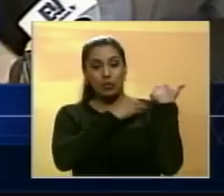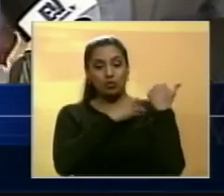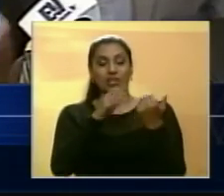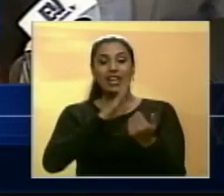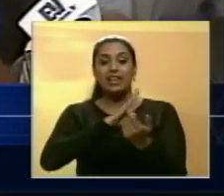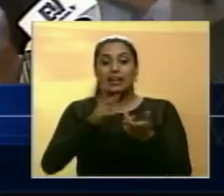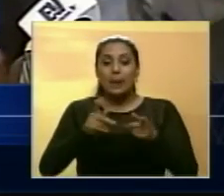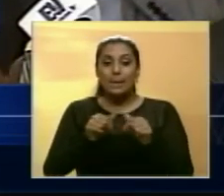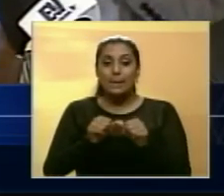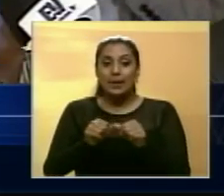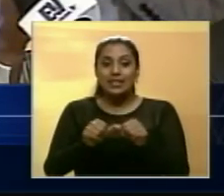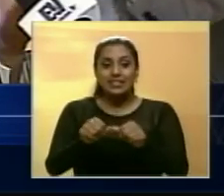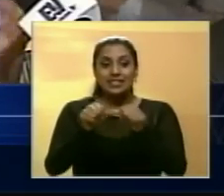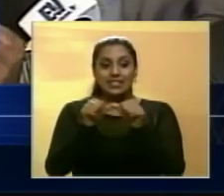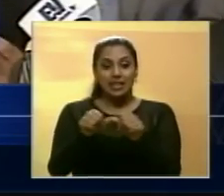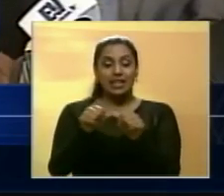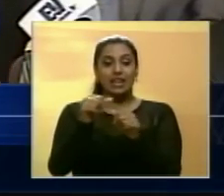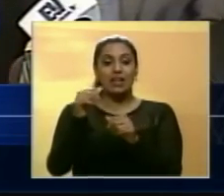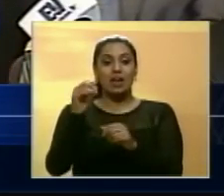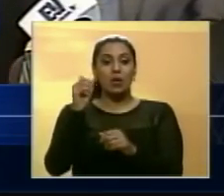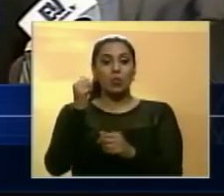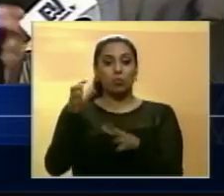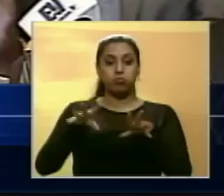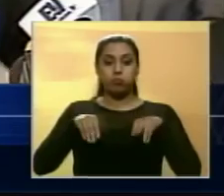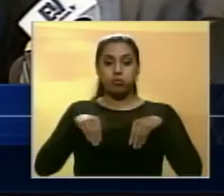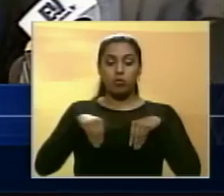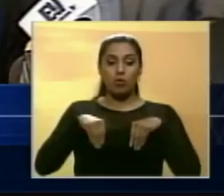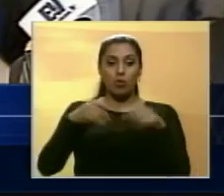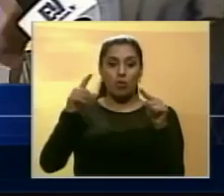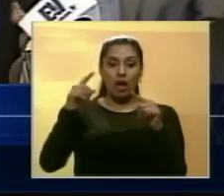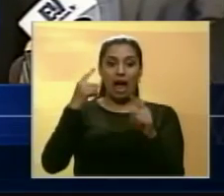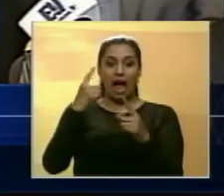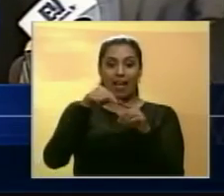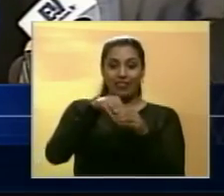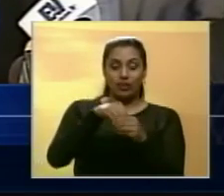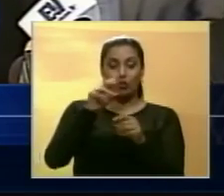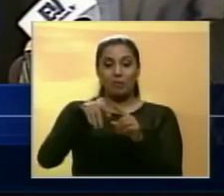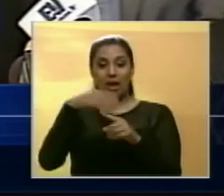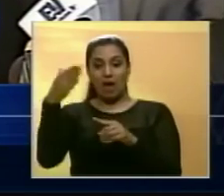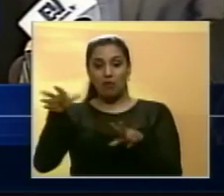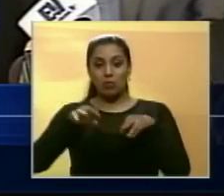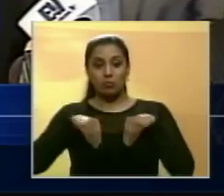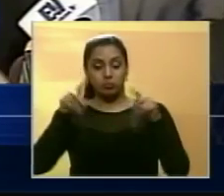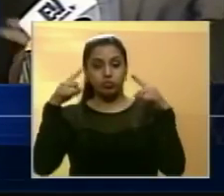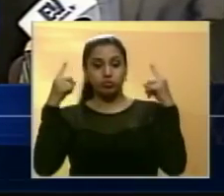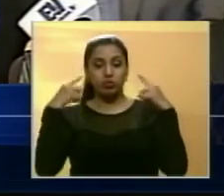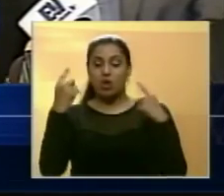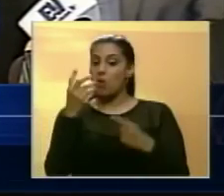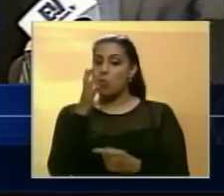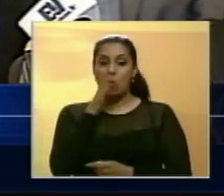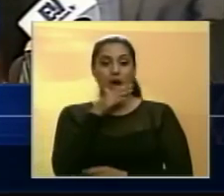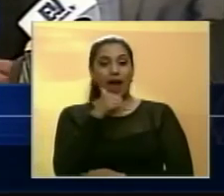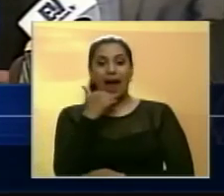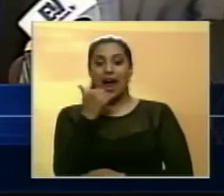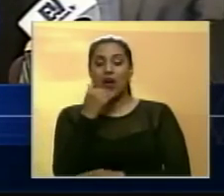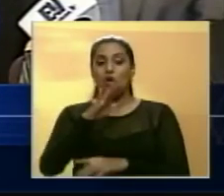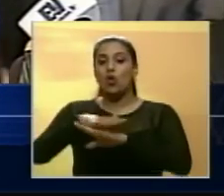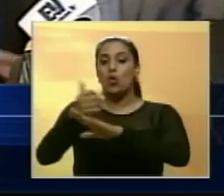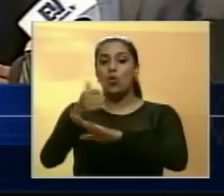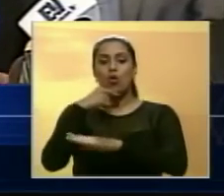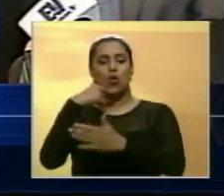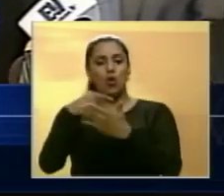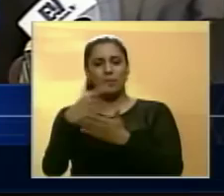está permanentemente asediado desde afuera y desde adentro, y no hace falta señalar que